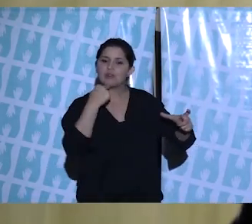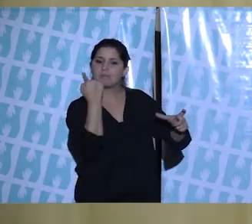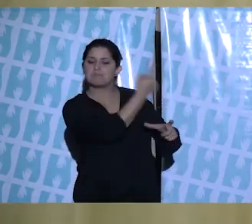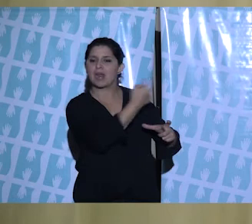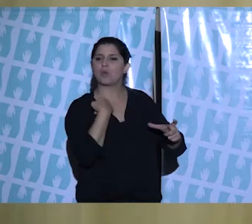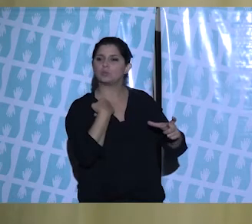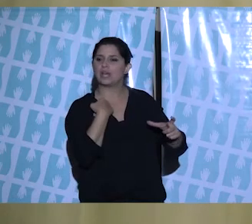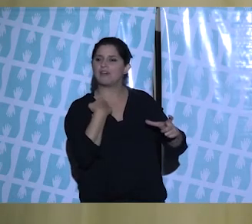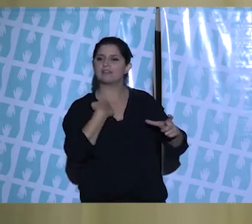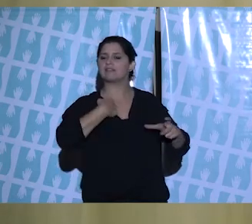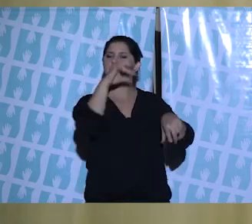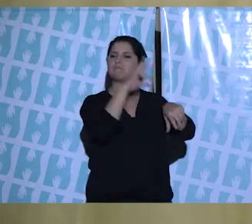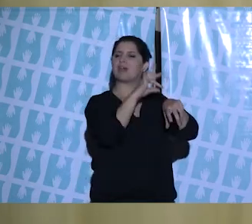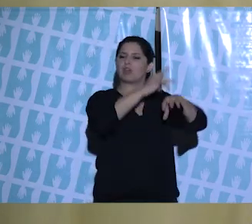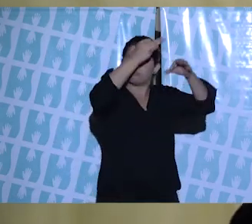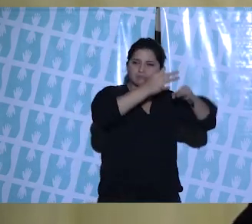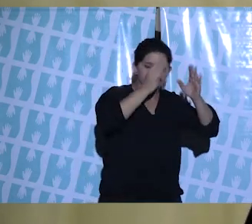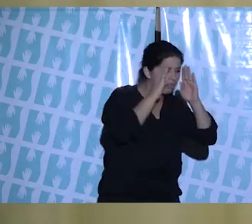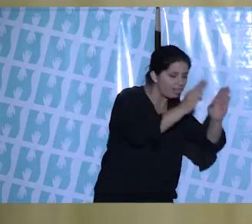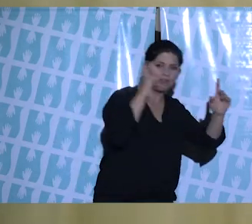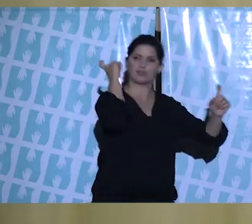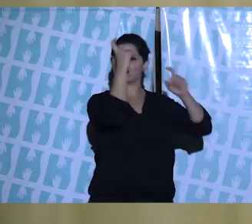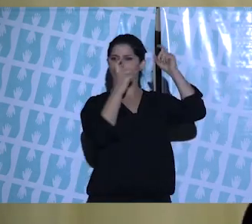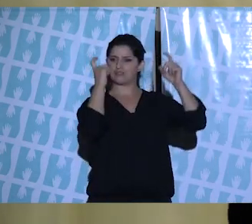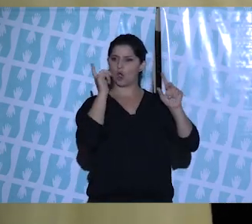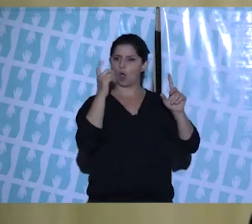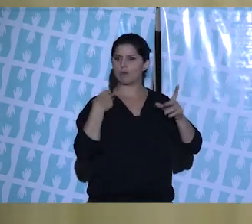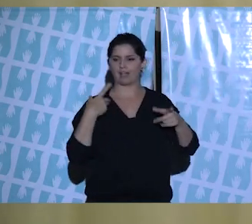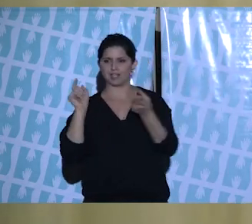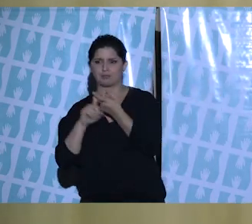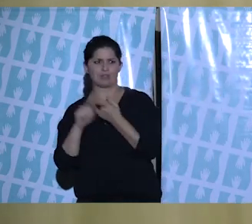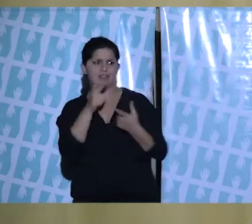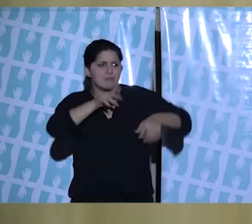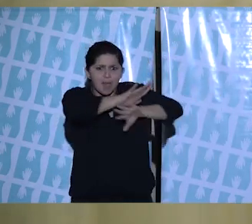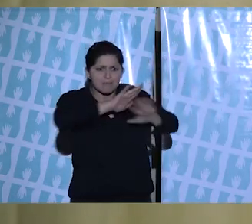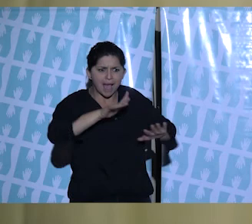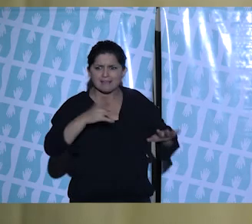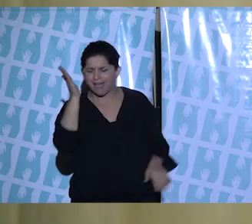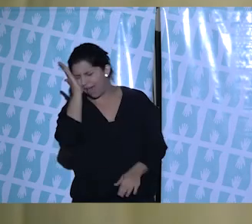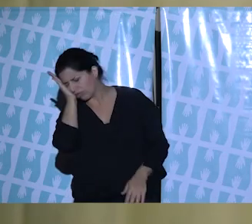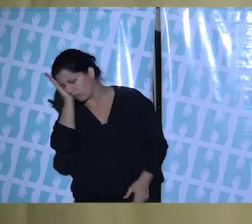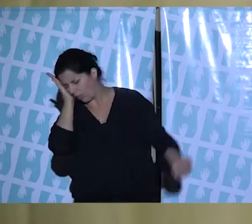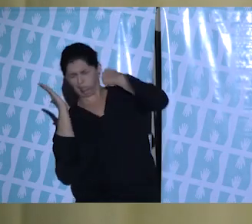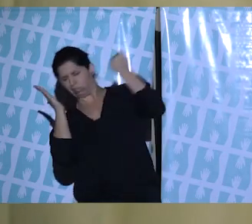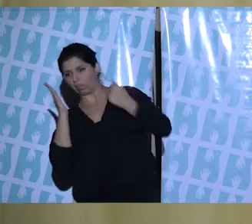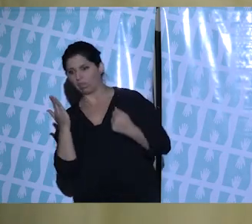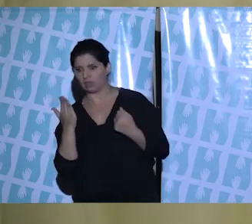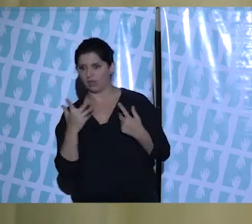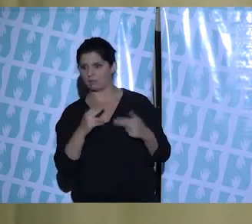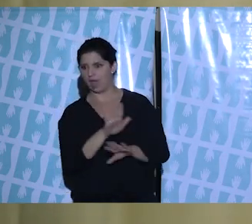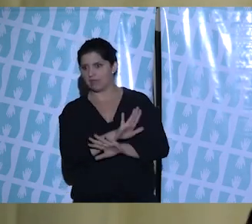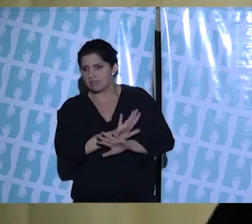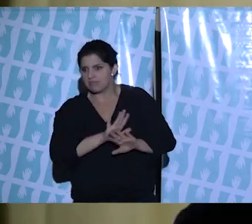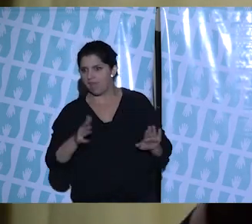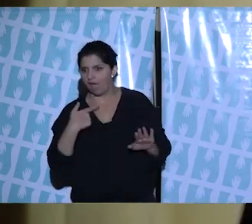un experto en sueño, porque la esposa o el esposo le decía: estoy harto de que me trompees a la noche cuando dormís, estoy